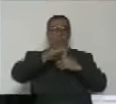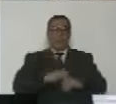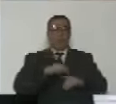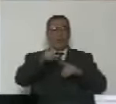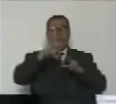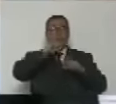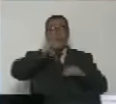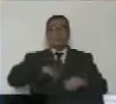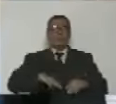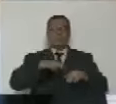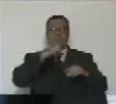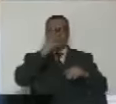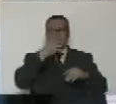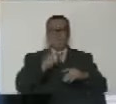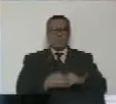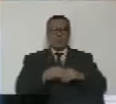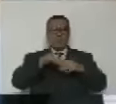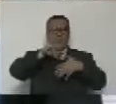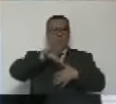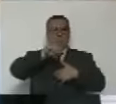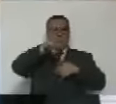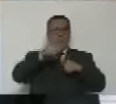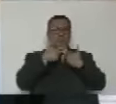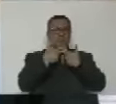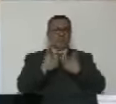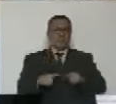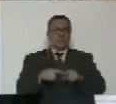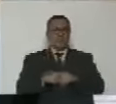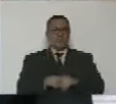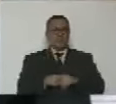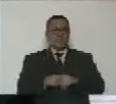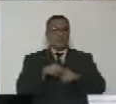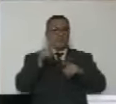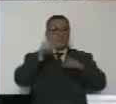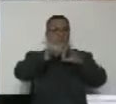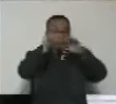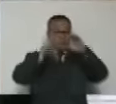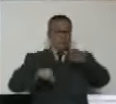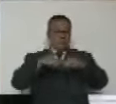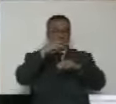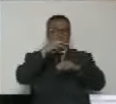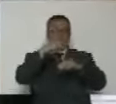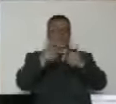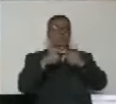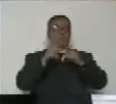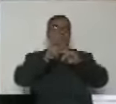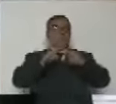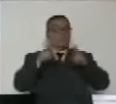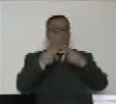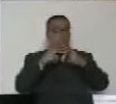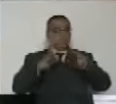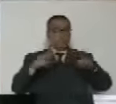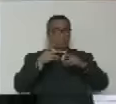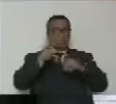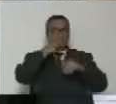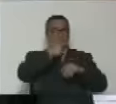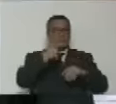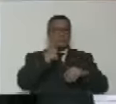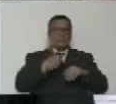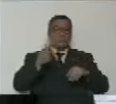esta historia sagrada de una América Latina libre, como región de paz proclamada por todos nuestros